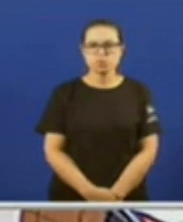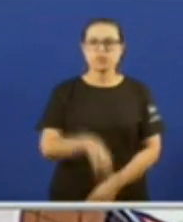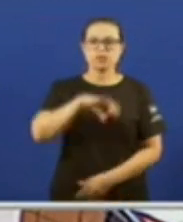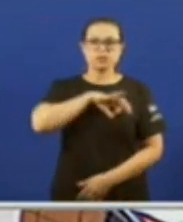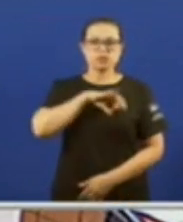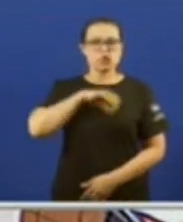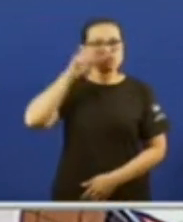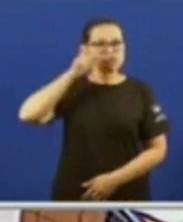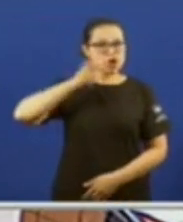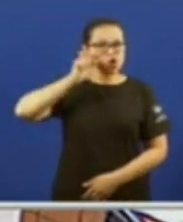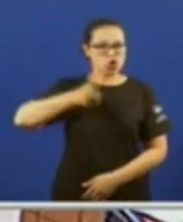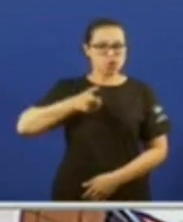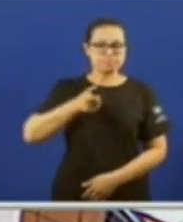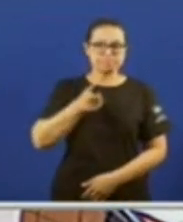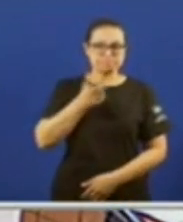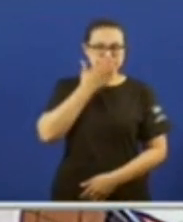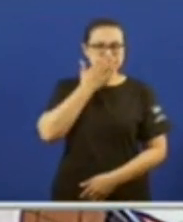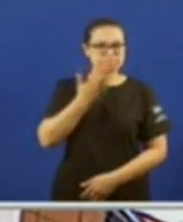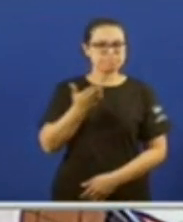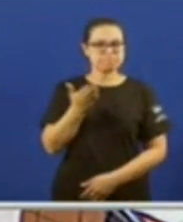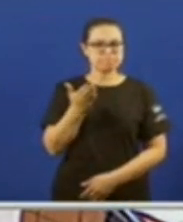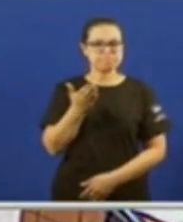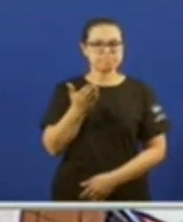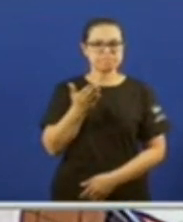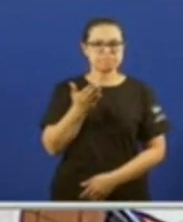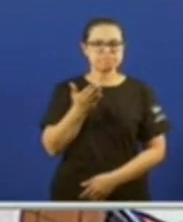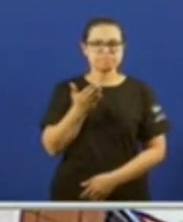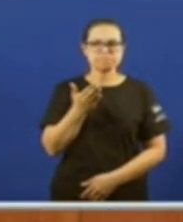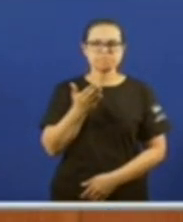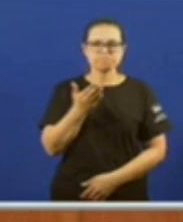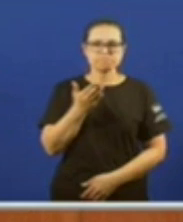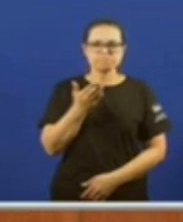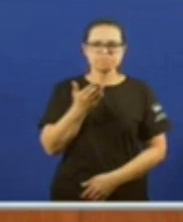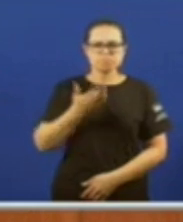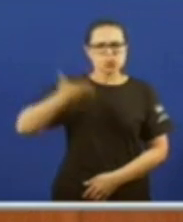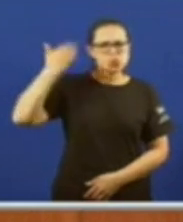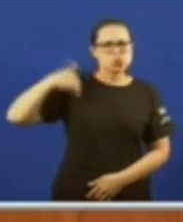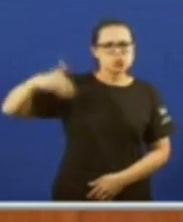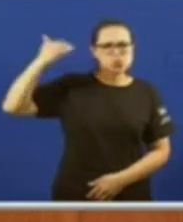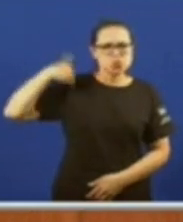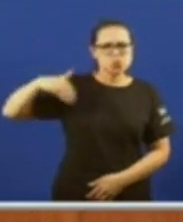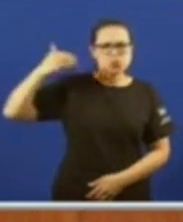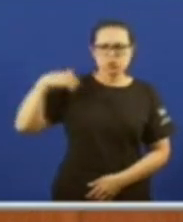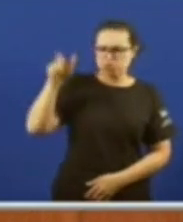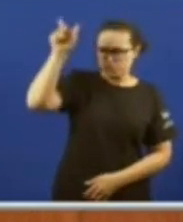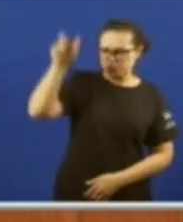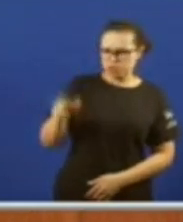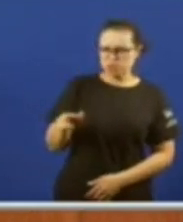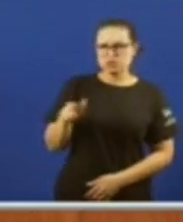Señor Feijóo, teño que decirlle que facía moito tempo que non vía tanta